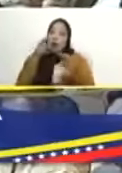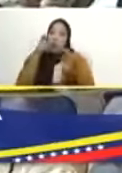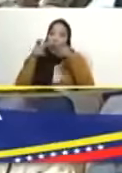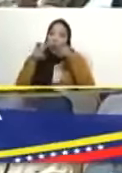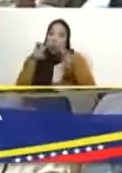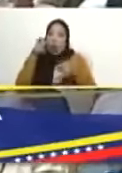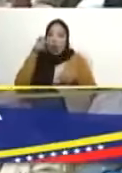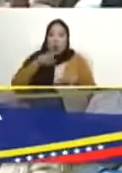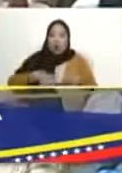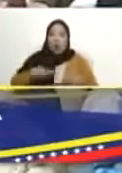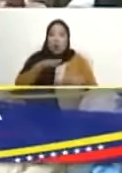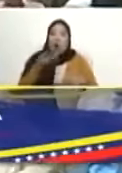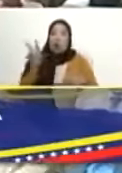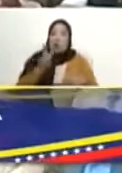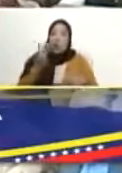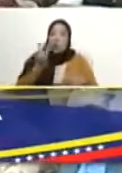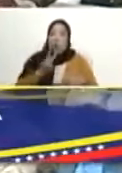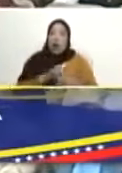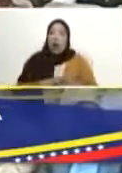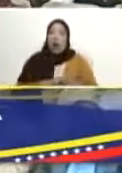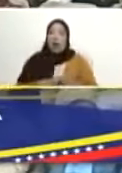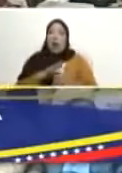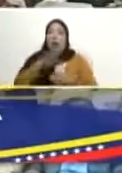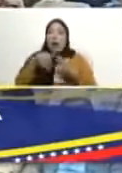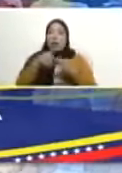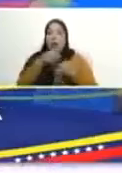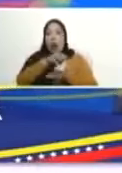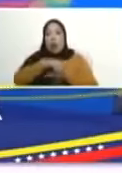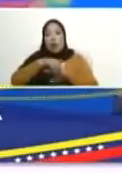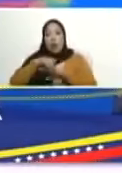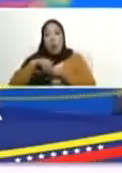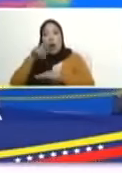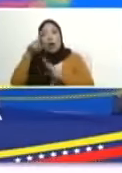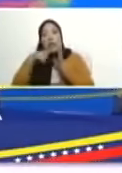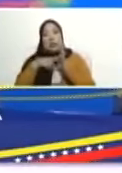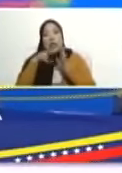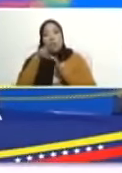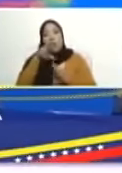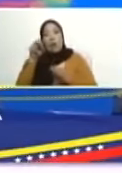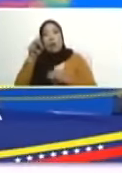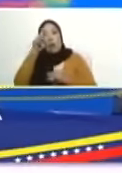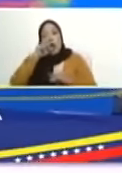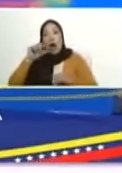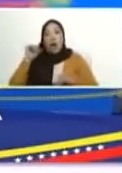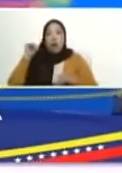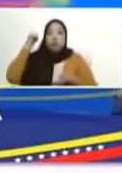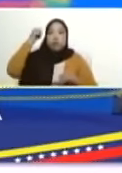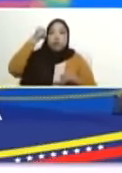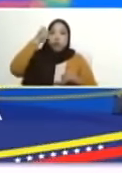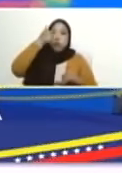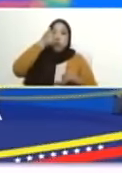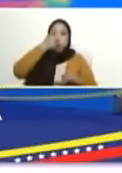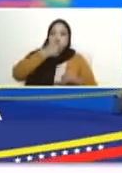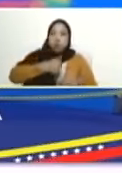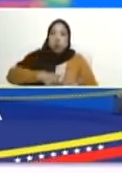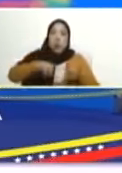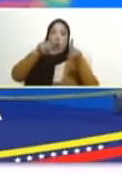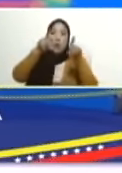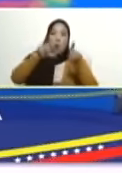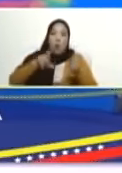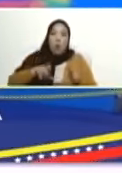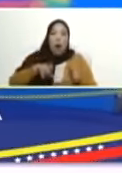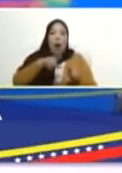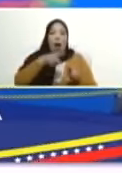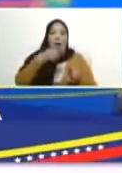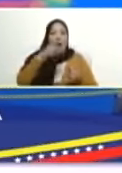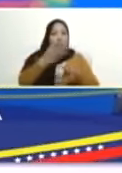Nosotros hoy le estamos pidiendo a los británicos: déjame ver pruebas de hace 120 años Y ellos siguen diciendo, no te las podemos enseñar por razones de